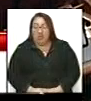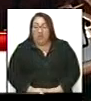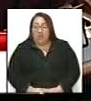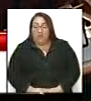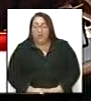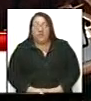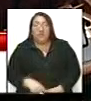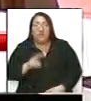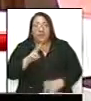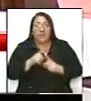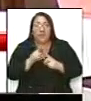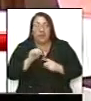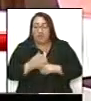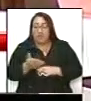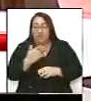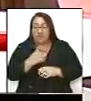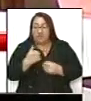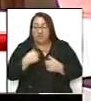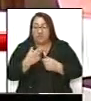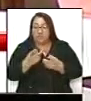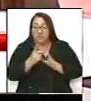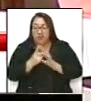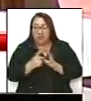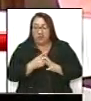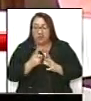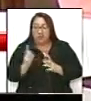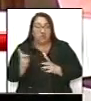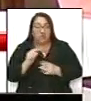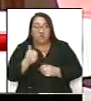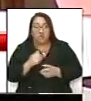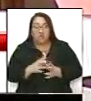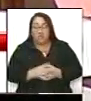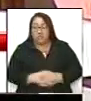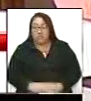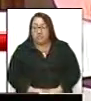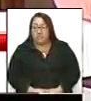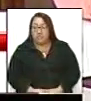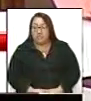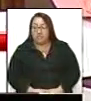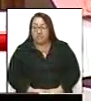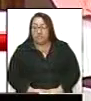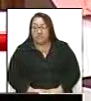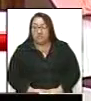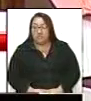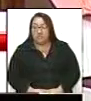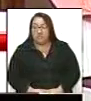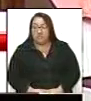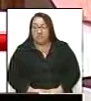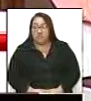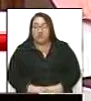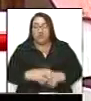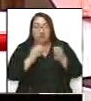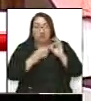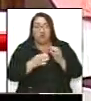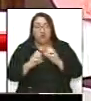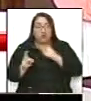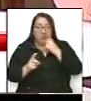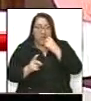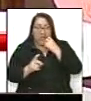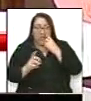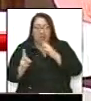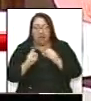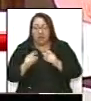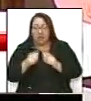dos títulos anteriores realmente tener un dictamen no era productivo, pero de aquí en adelante es exposición, debate y el